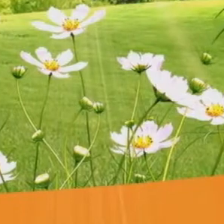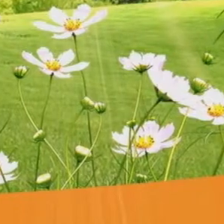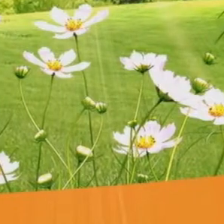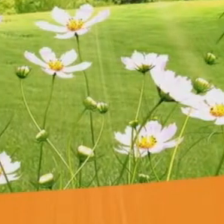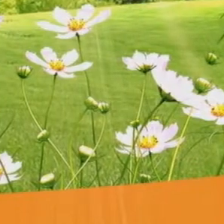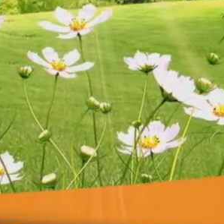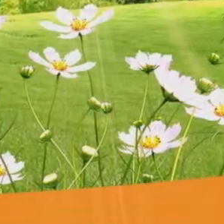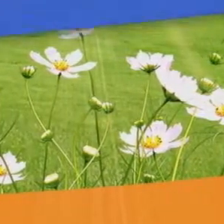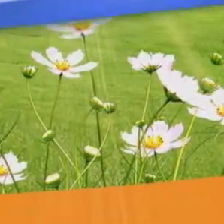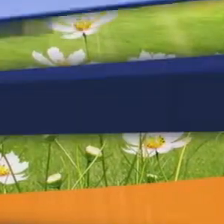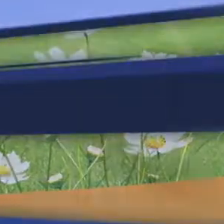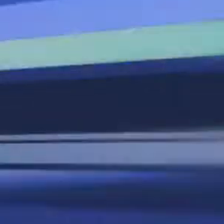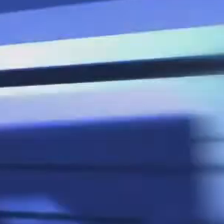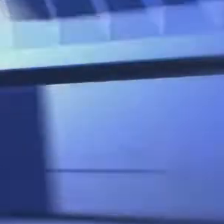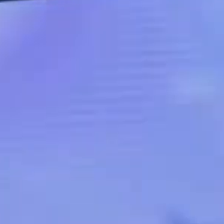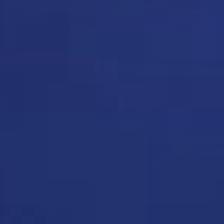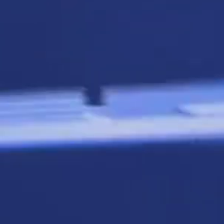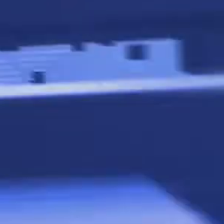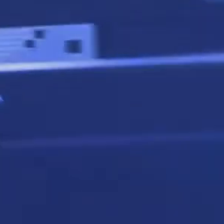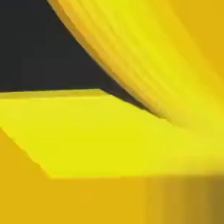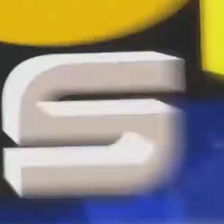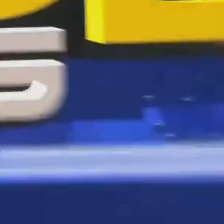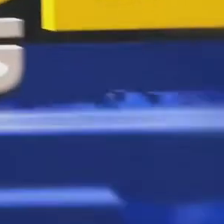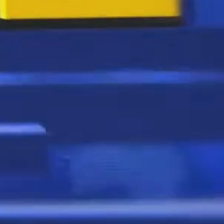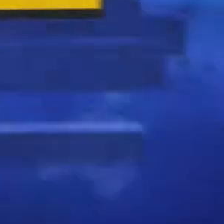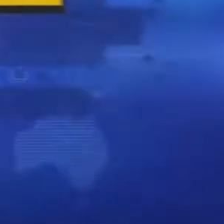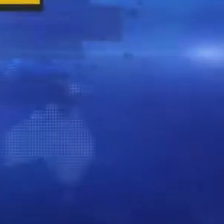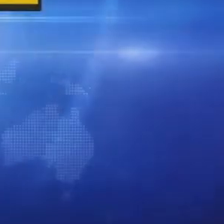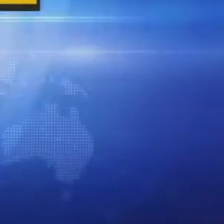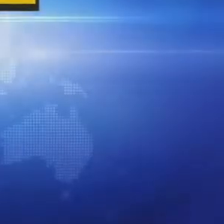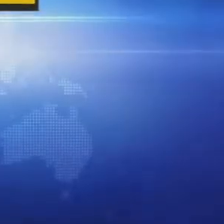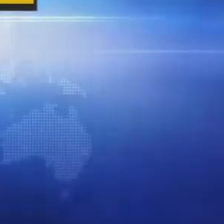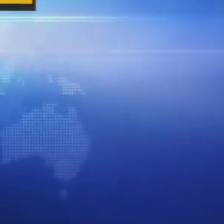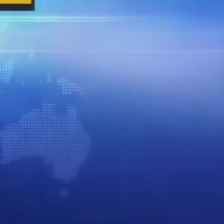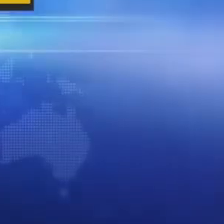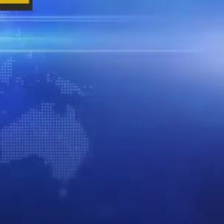limpieza. Enlace Noticias, lo que usted quiere ver.